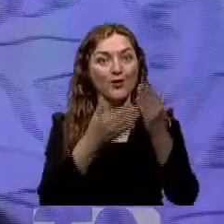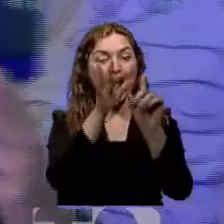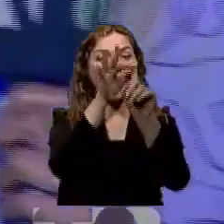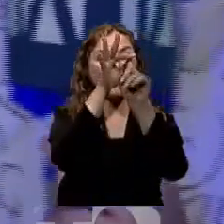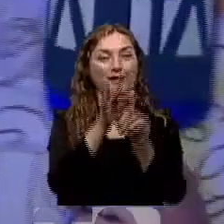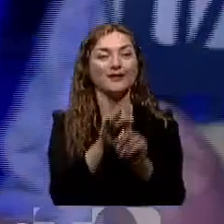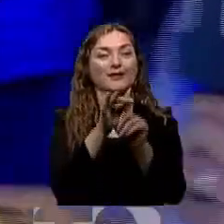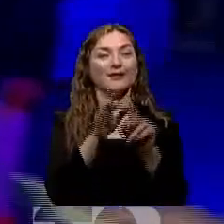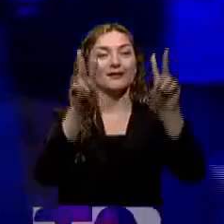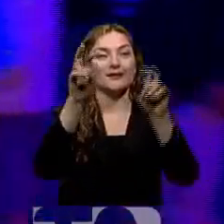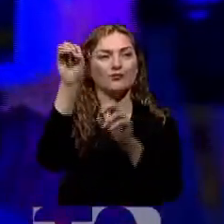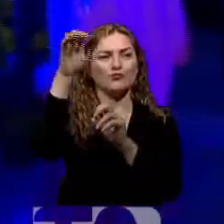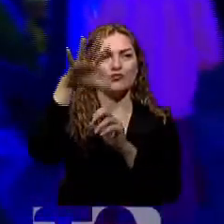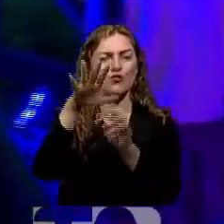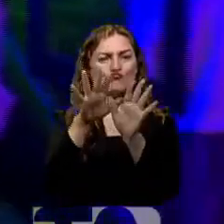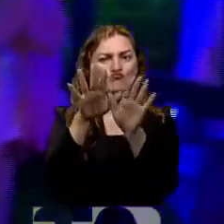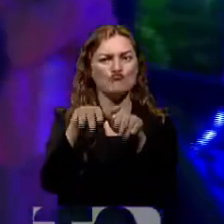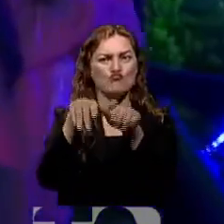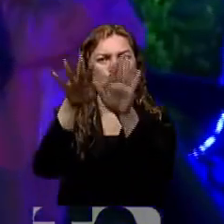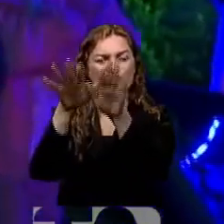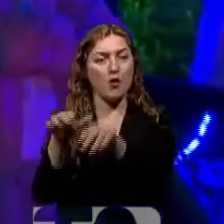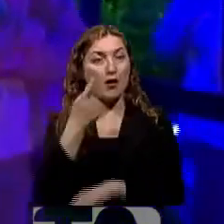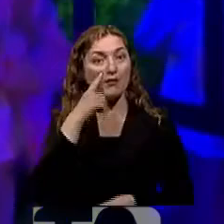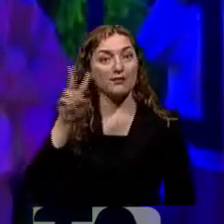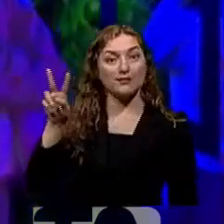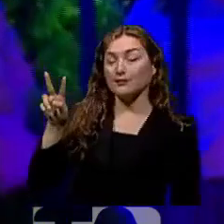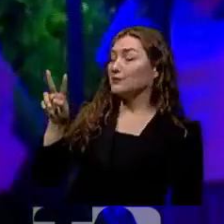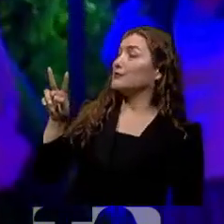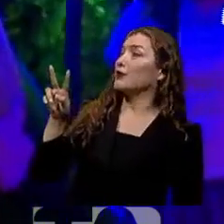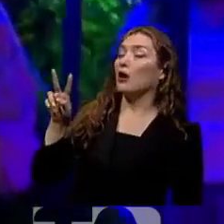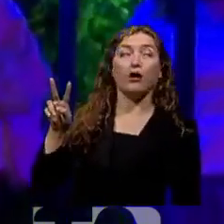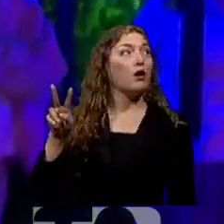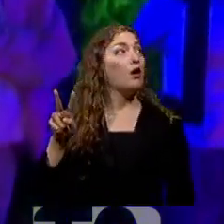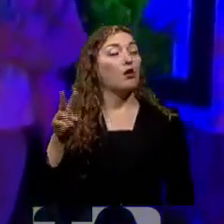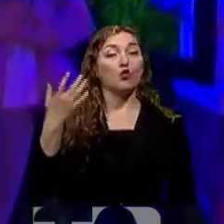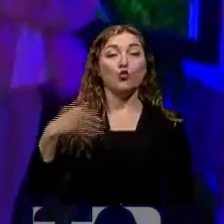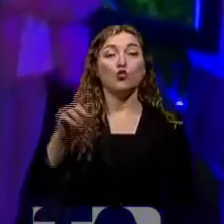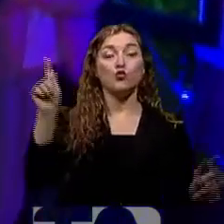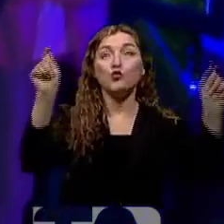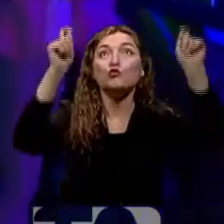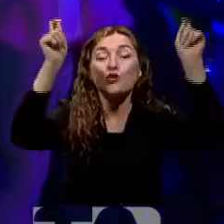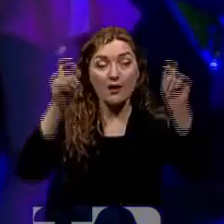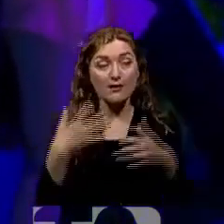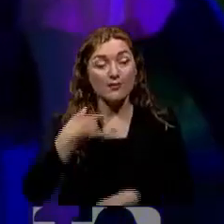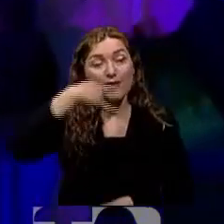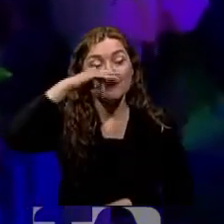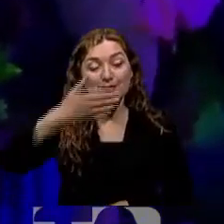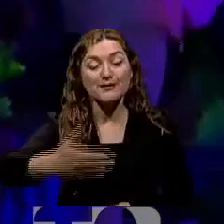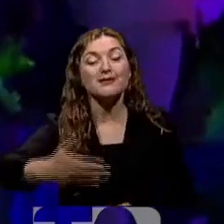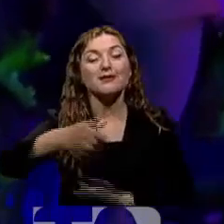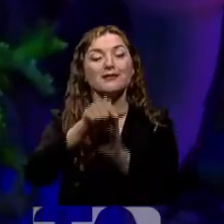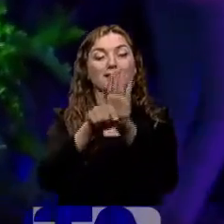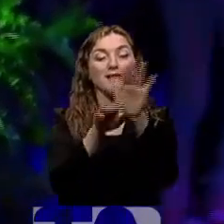llama Luciérnaguas. Ustedes pueden ver cómo ya se ha ambientado, porque esta va a ser una fiesta para los más pequeños. Para más